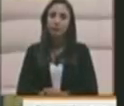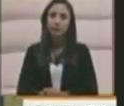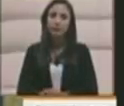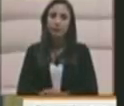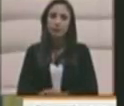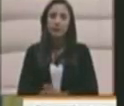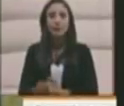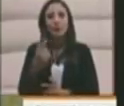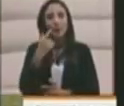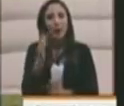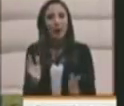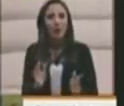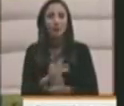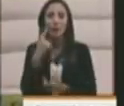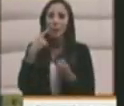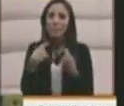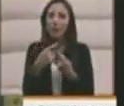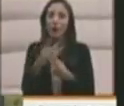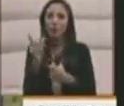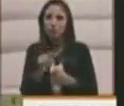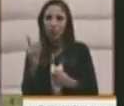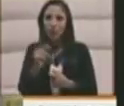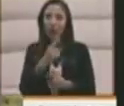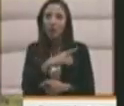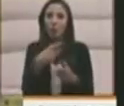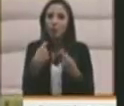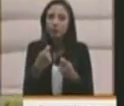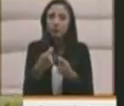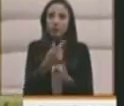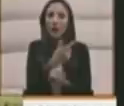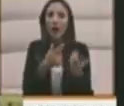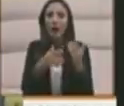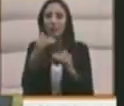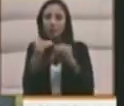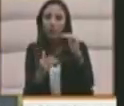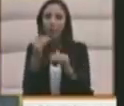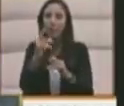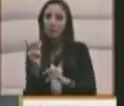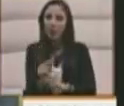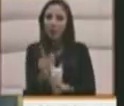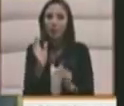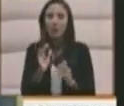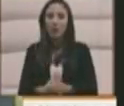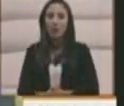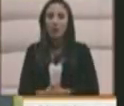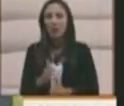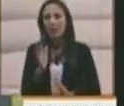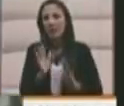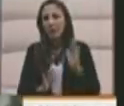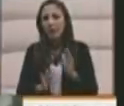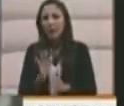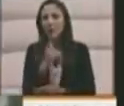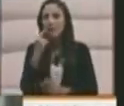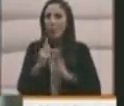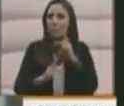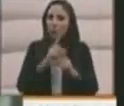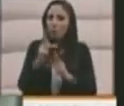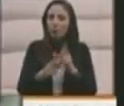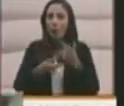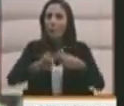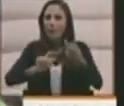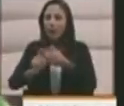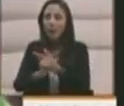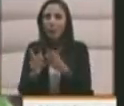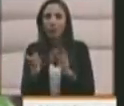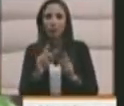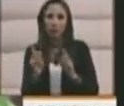Vendiéndolo acá a un precio razonable para la gente aquí, no solamente es por producir y vender por vender,